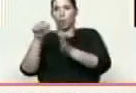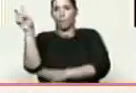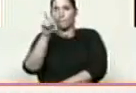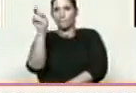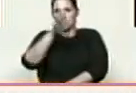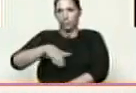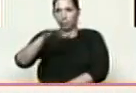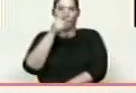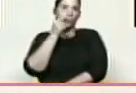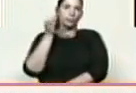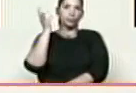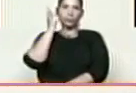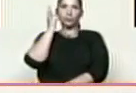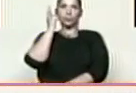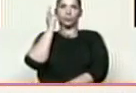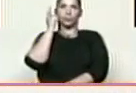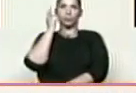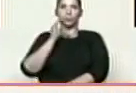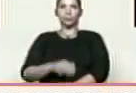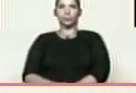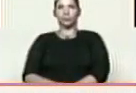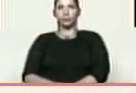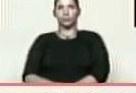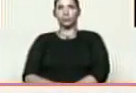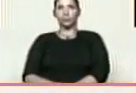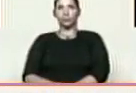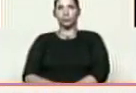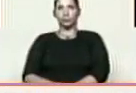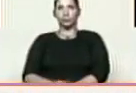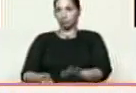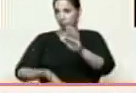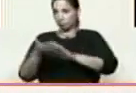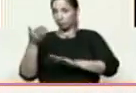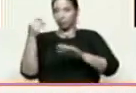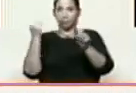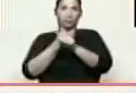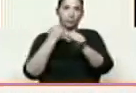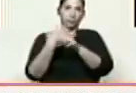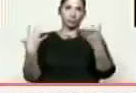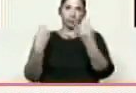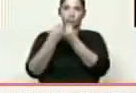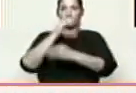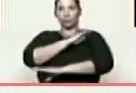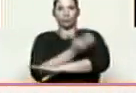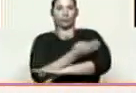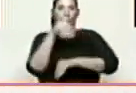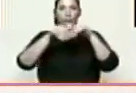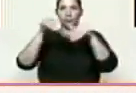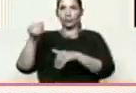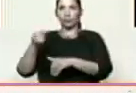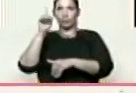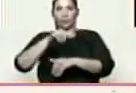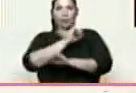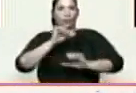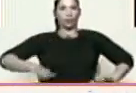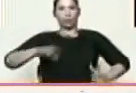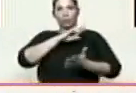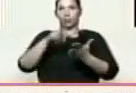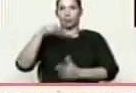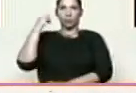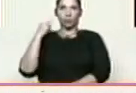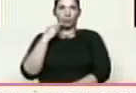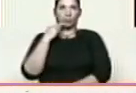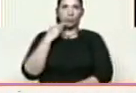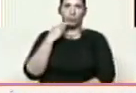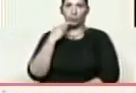al concurrir por millones a las urnas electorales y junto al trabajo del Poder Electoral y la Fuerza Armada Nacional Bolivariana a través